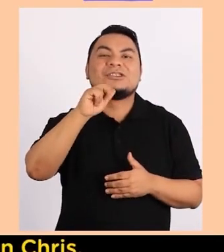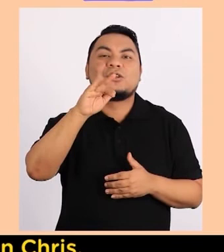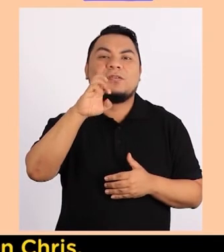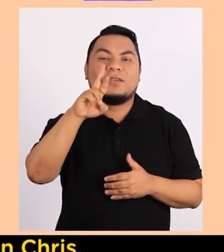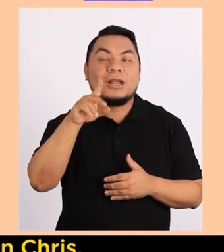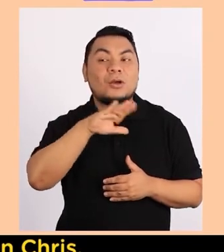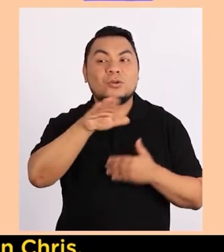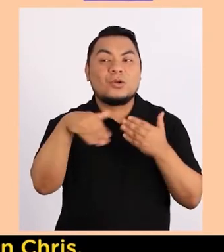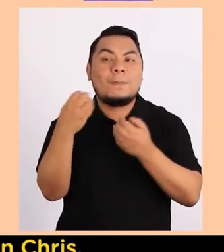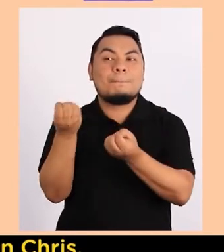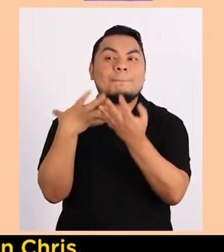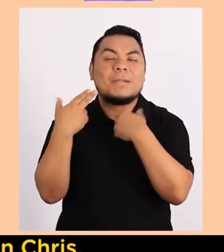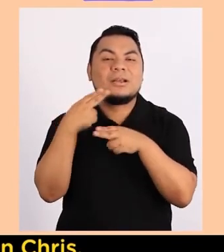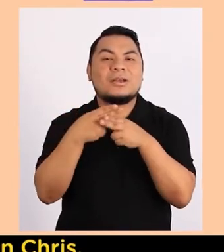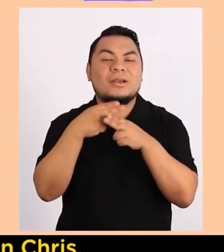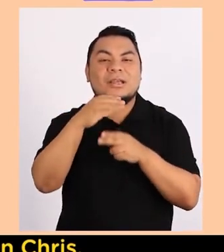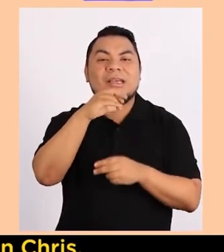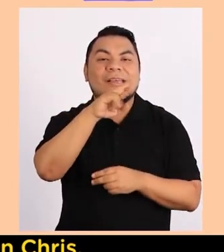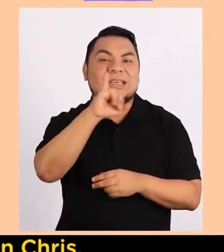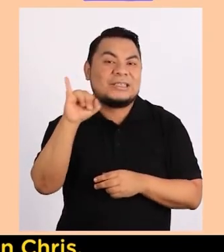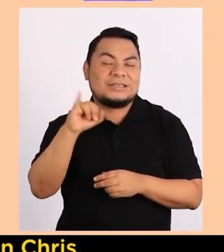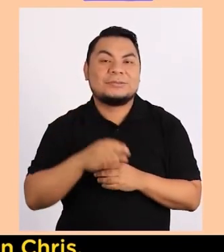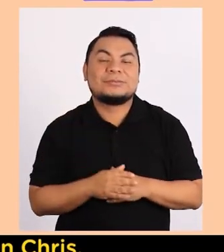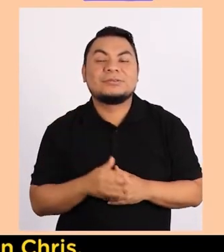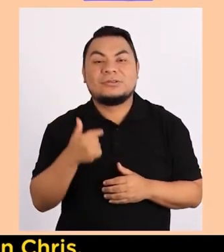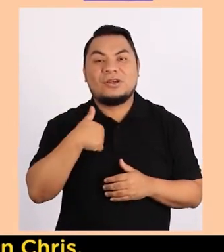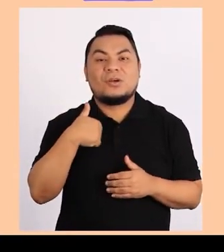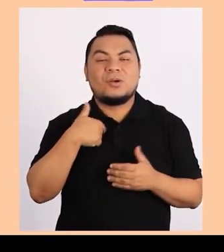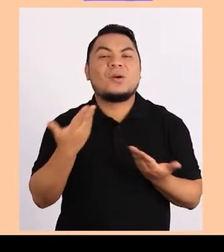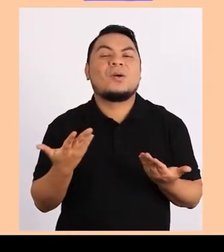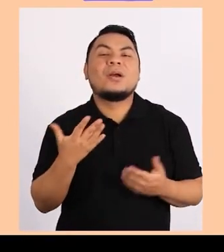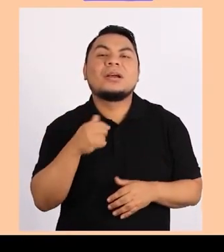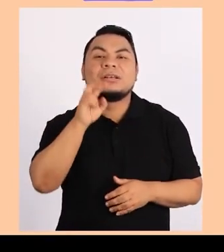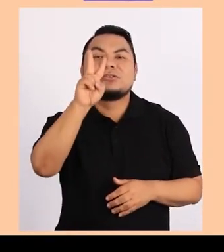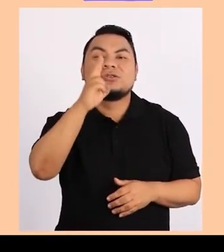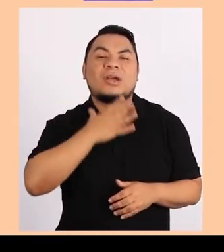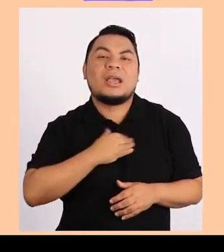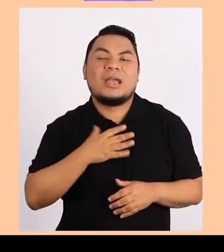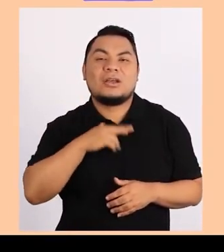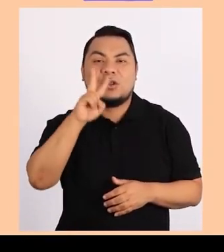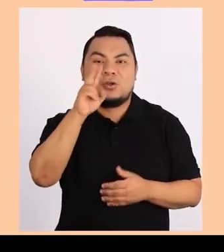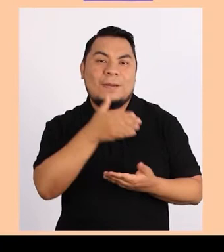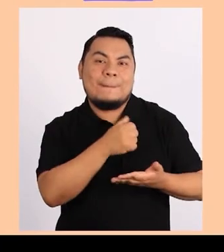Soy Christopher, aunque todos me dicen Chris. Tengo